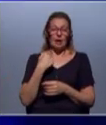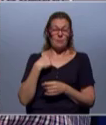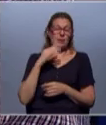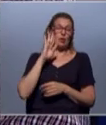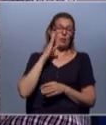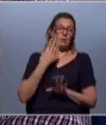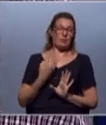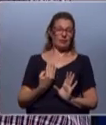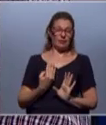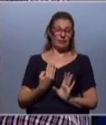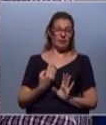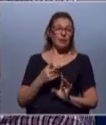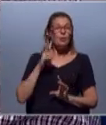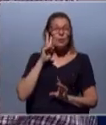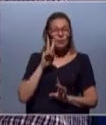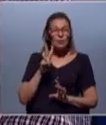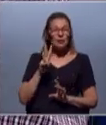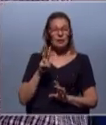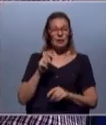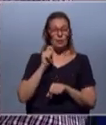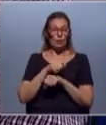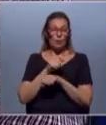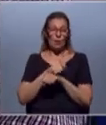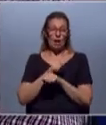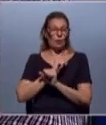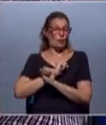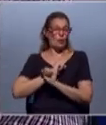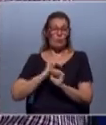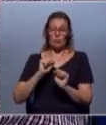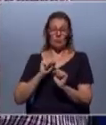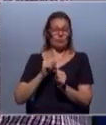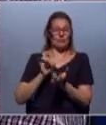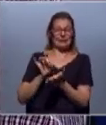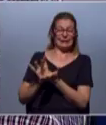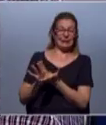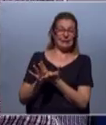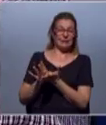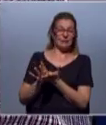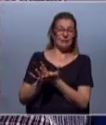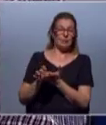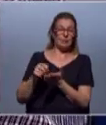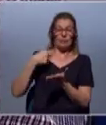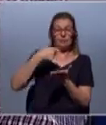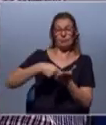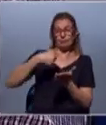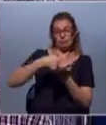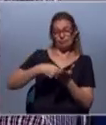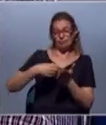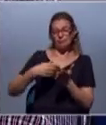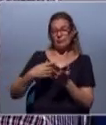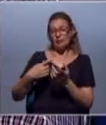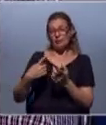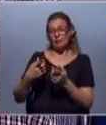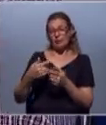aparece al ver que por las vías judiciales no lo no lo obtuvo porque se presentaban recursos mientras que si provocó que